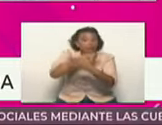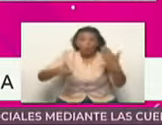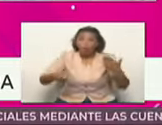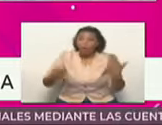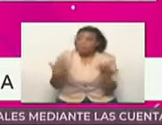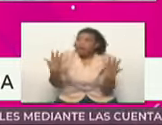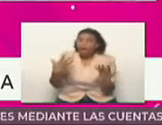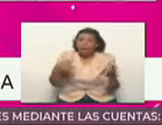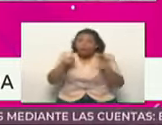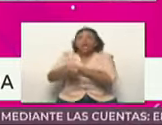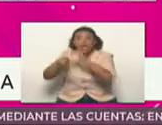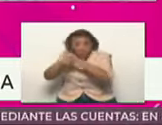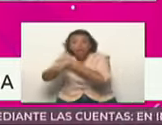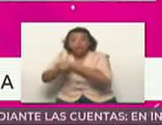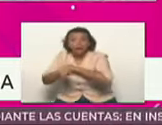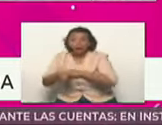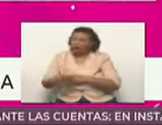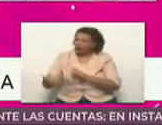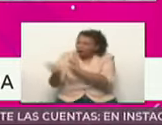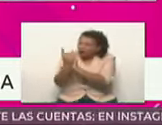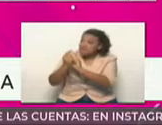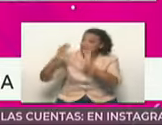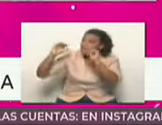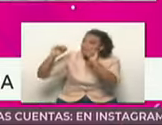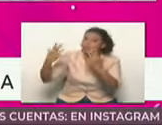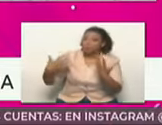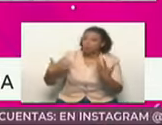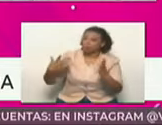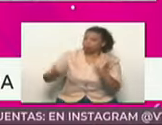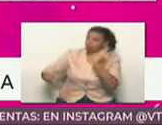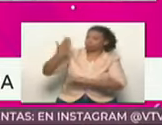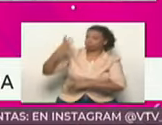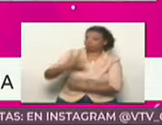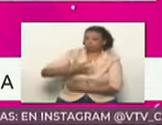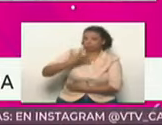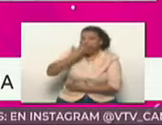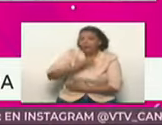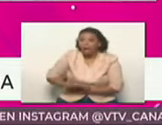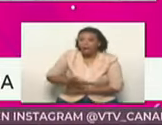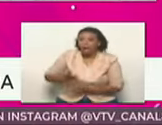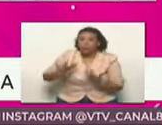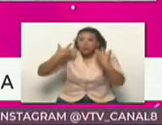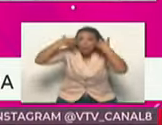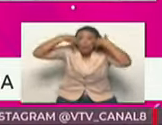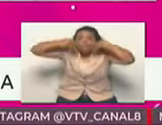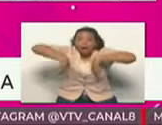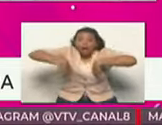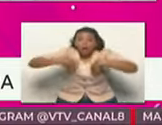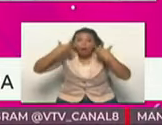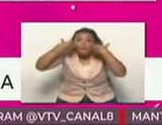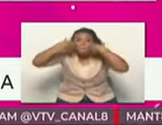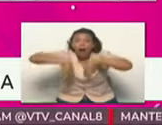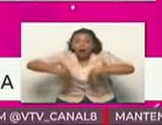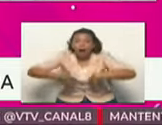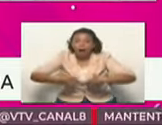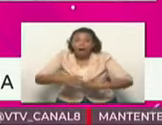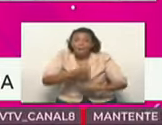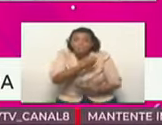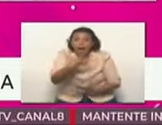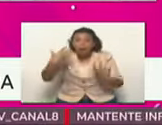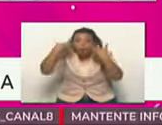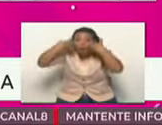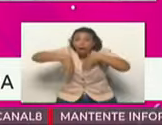pueden ingresar. Así se despidió de mí, pum, y pinta colores que me voy. Y se fue. ¿Ah?